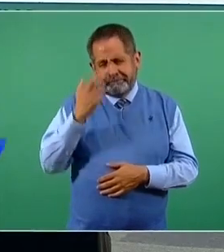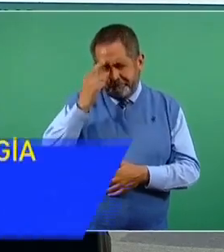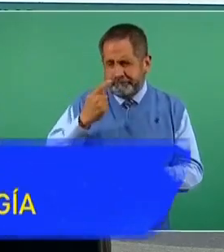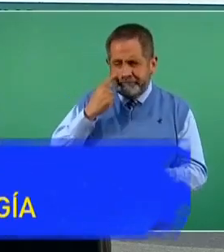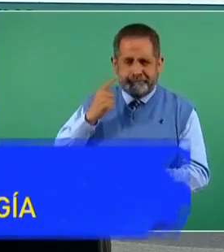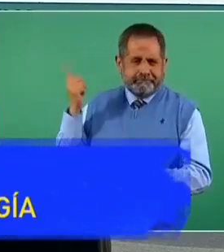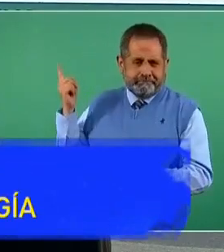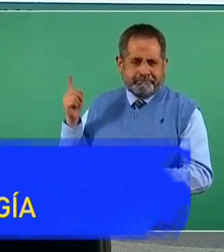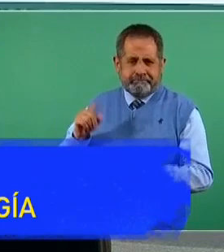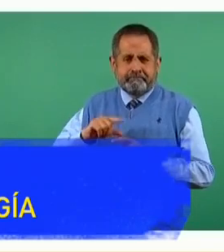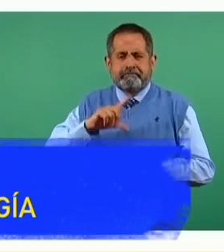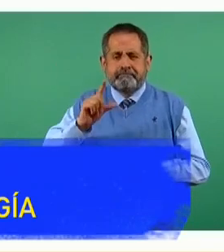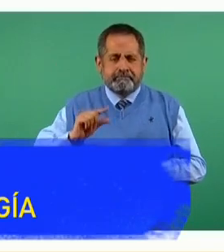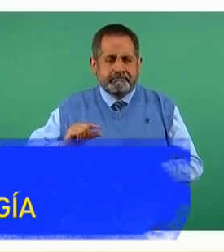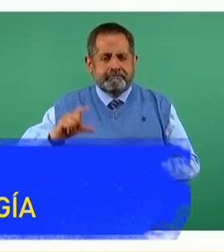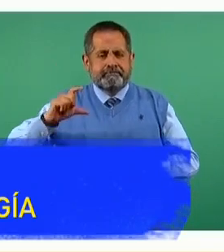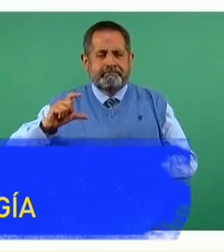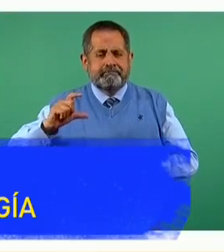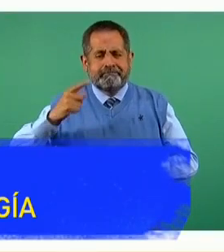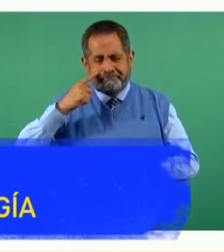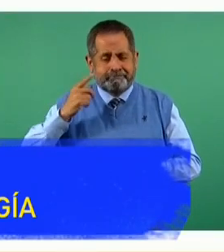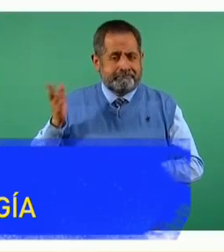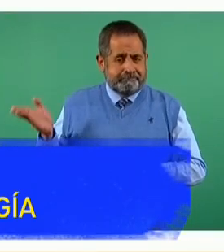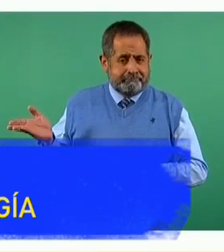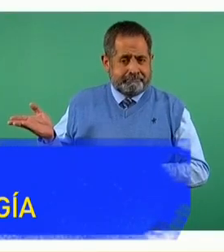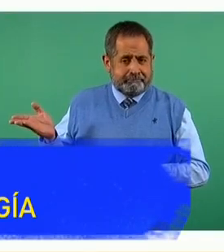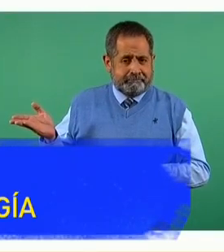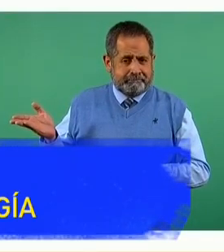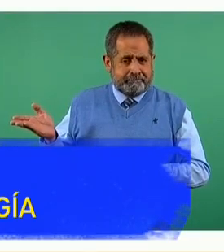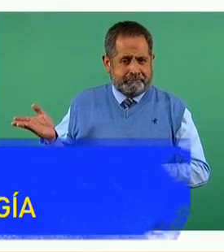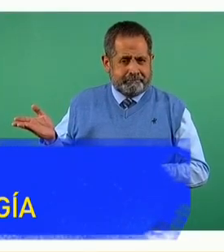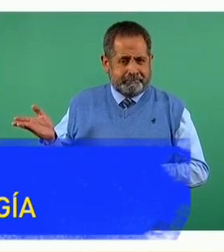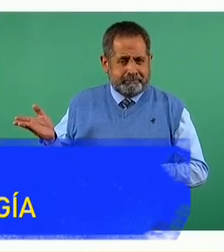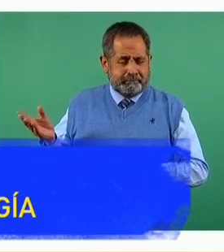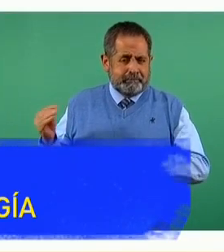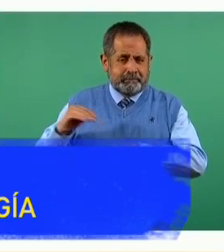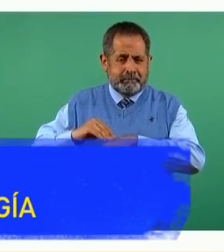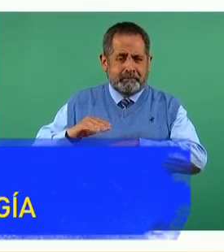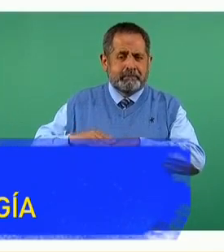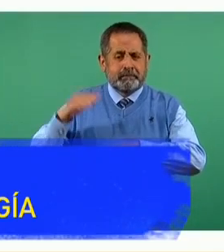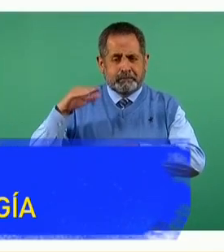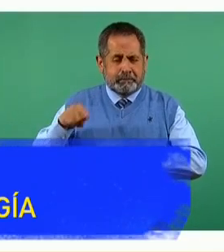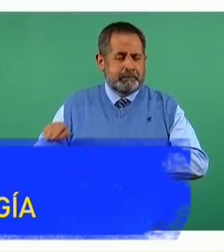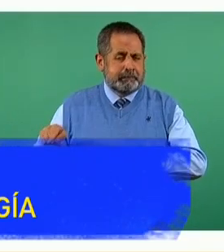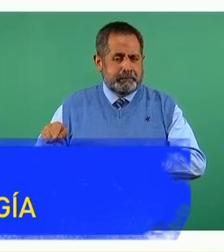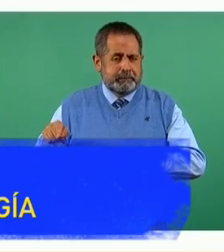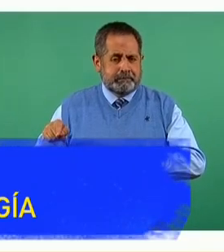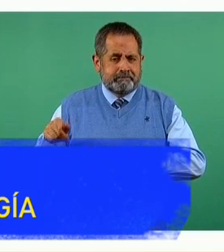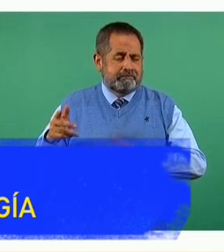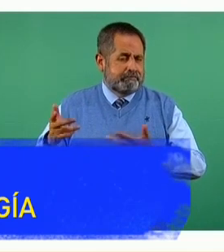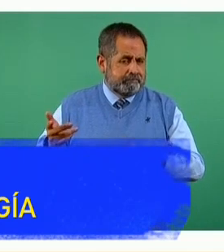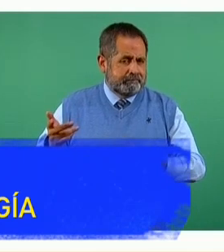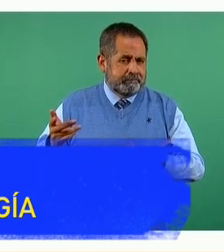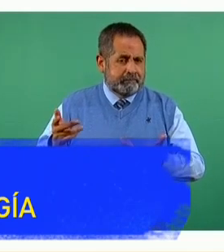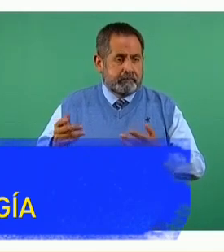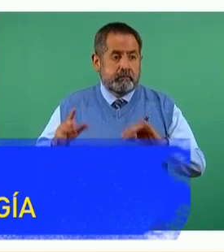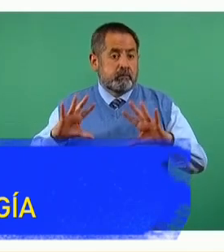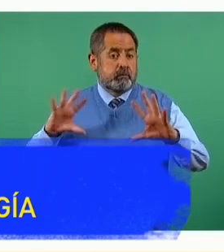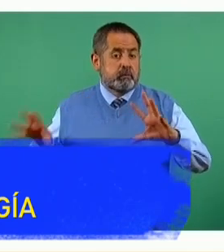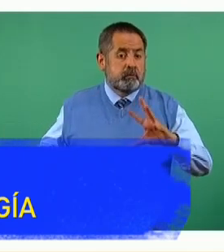gráfica en donde ustedes pueden ver que ese incremento que tuvimos en la estadística acumulada